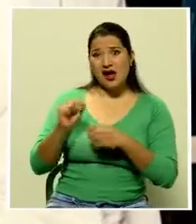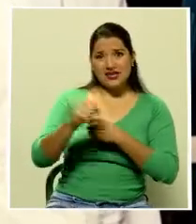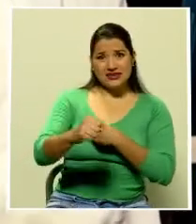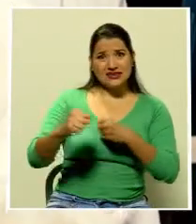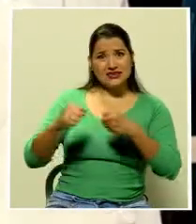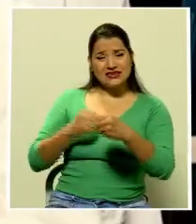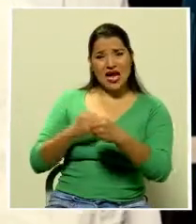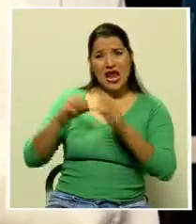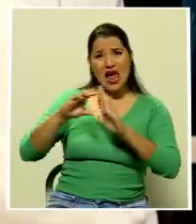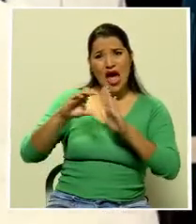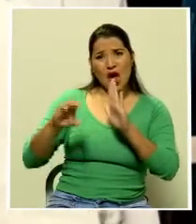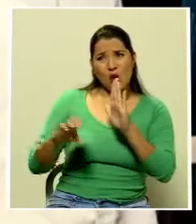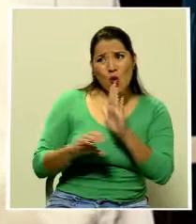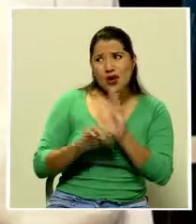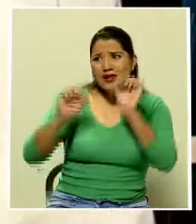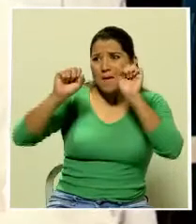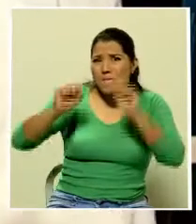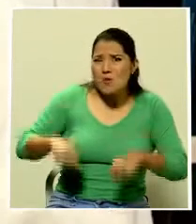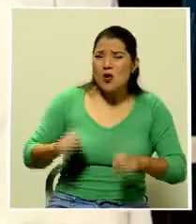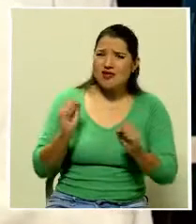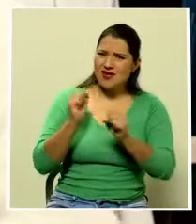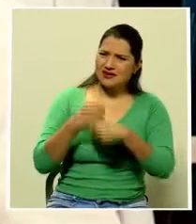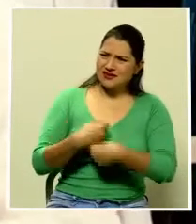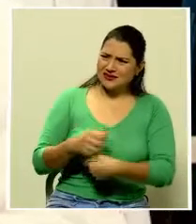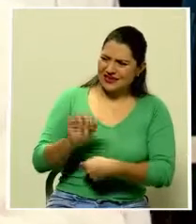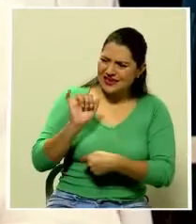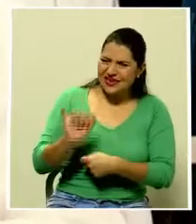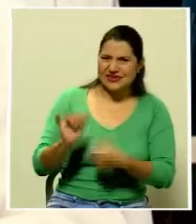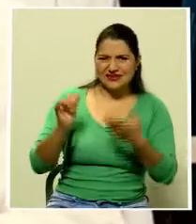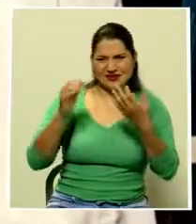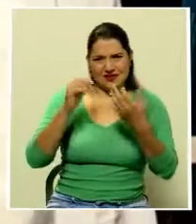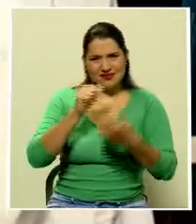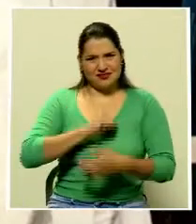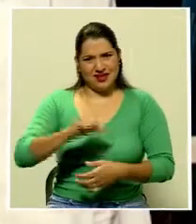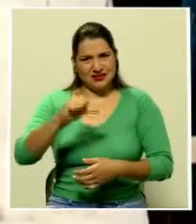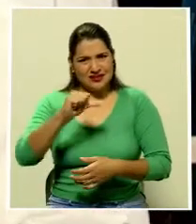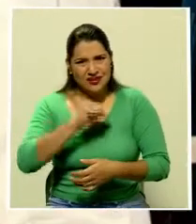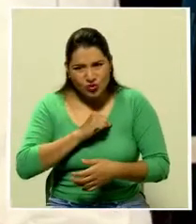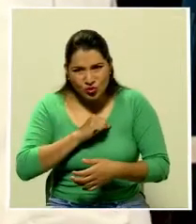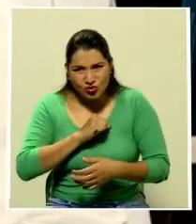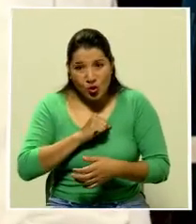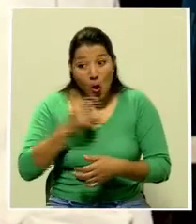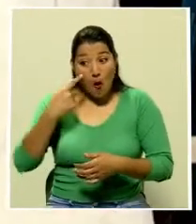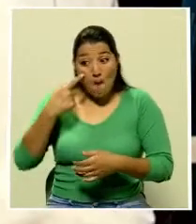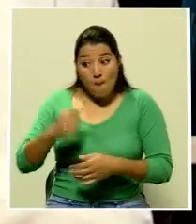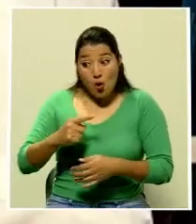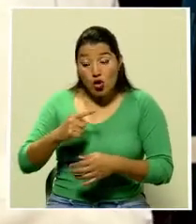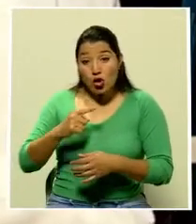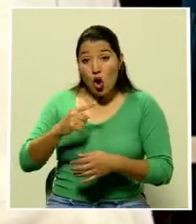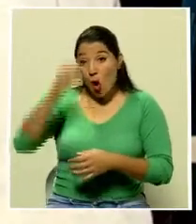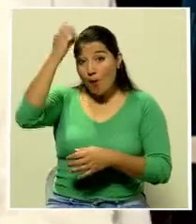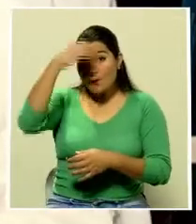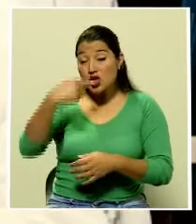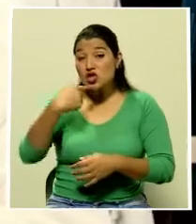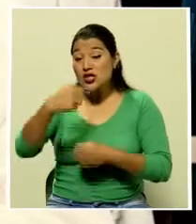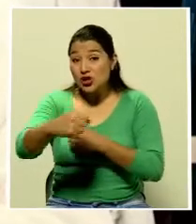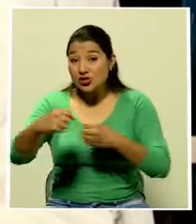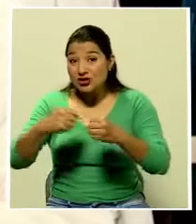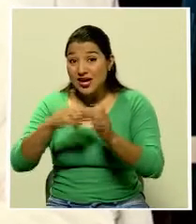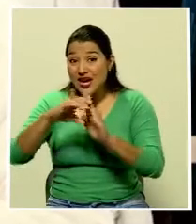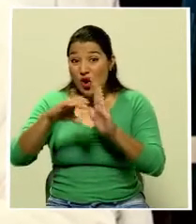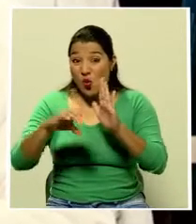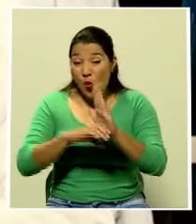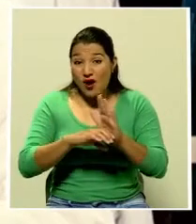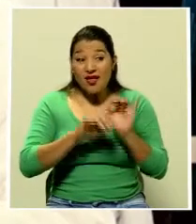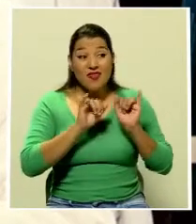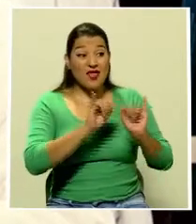hacer semejante barbaridad que dejó durante muchísimos años a muchas mujeres sin poder ser